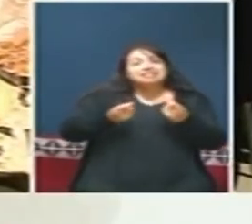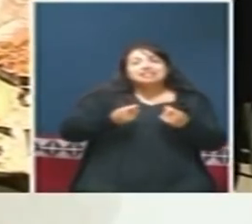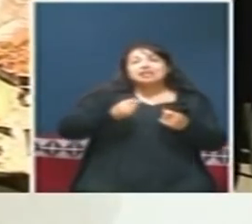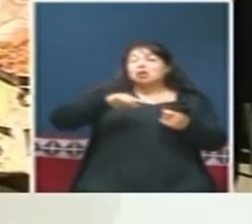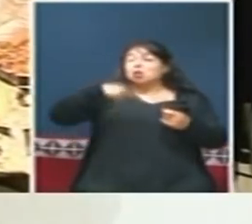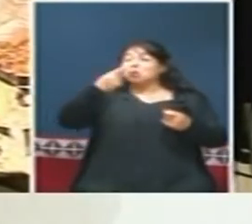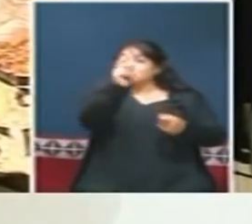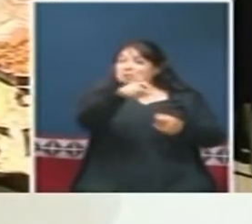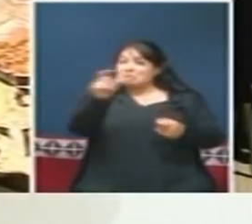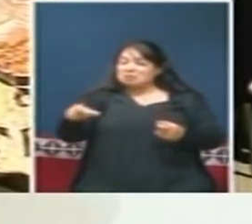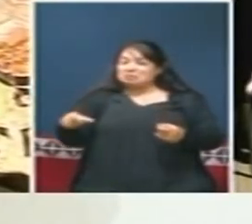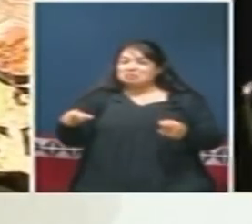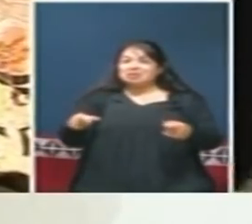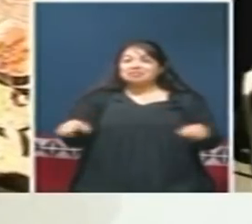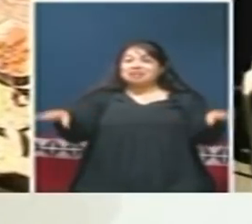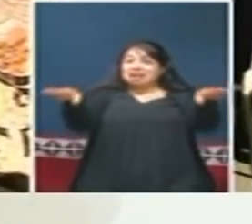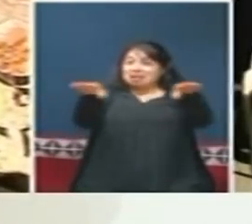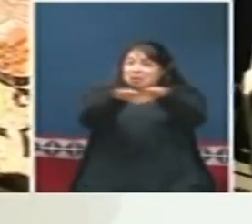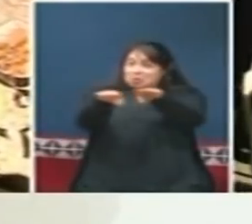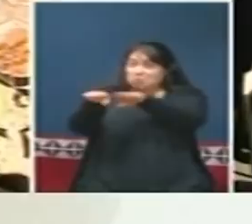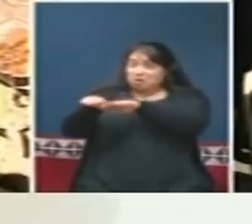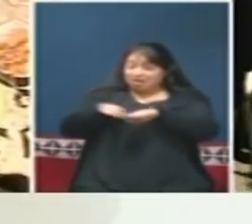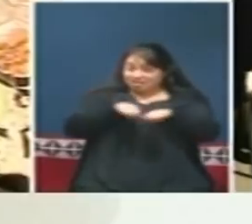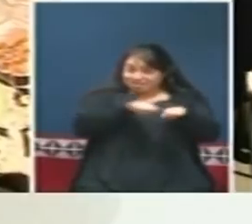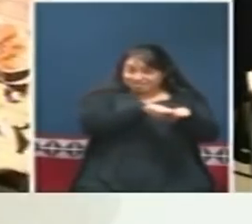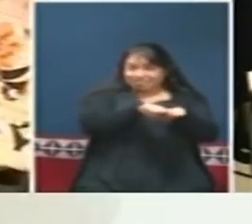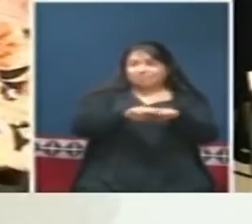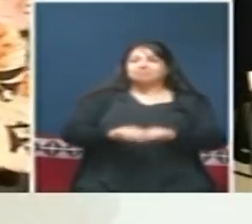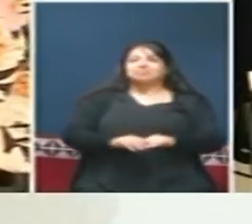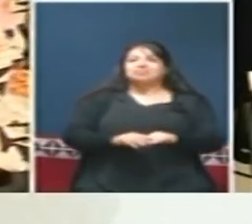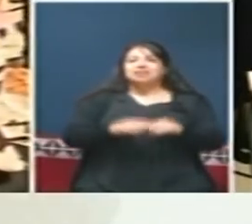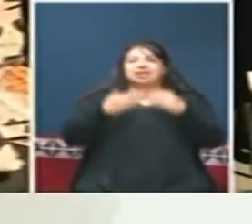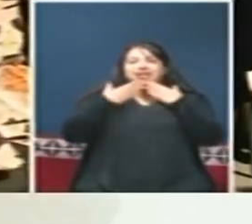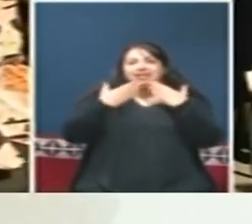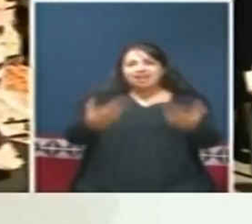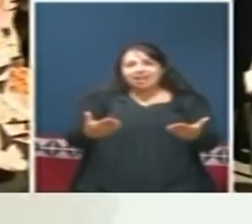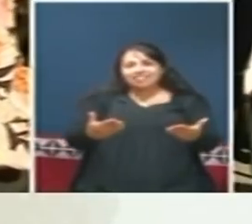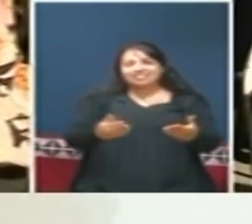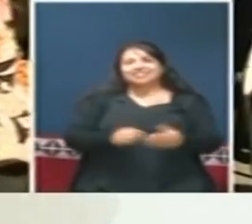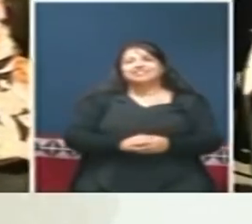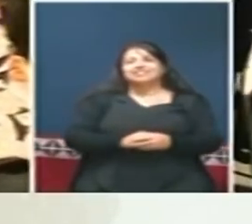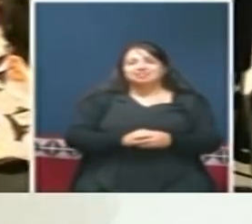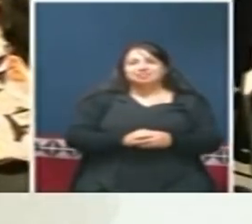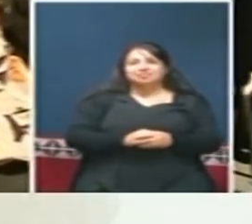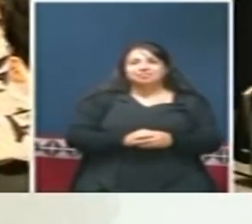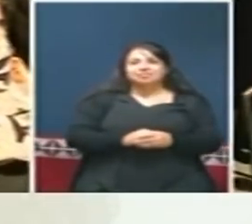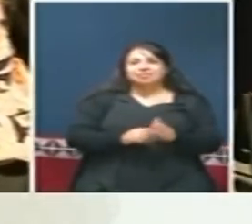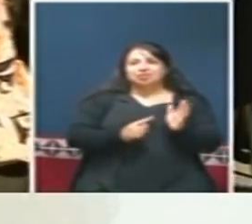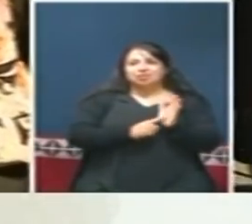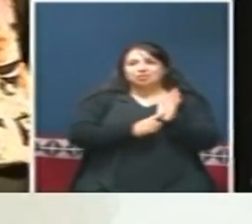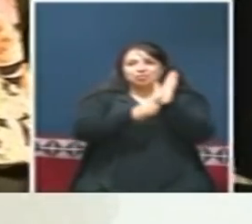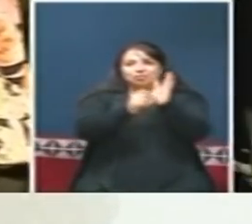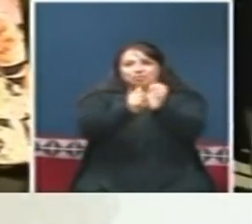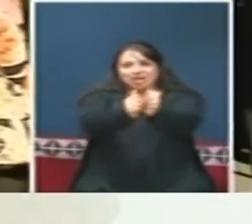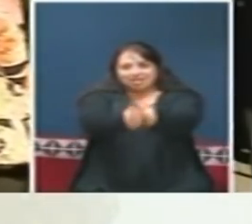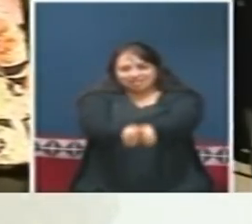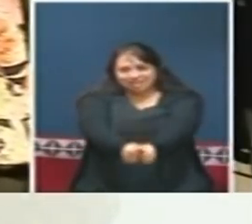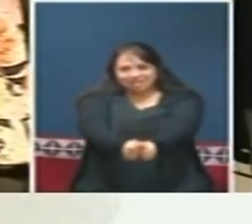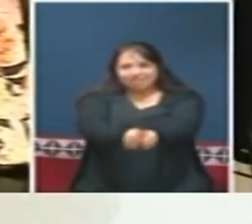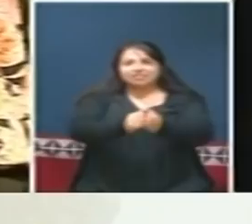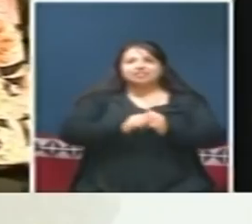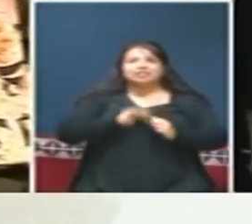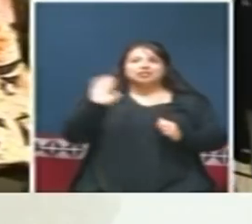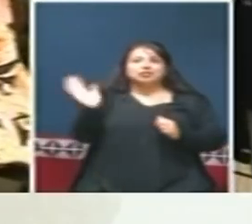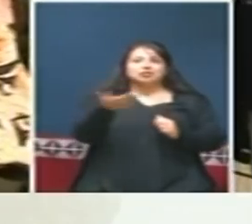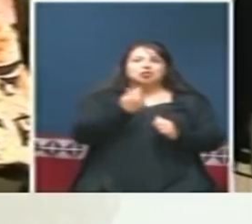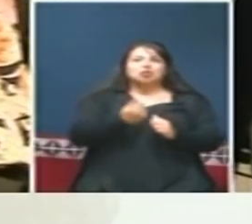más. Así que a todos ellos. Muchas gracias, hermoso gesto. Y acompañando, por supuesto, a todos los